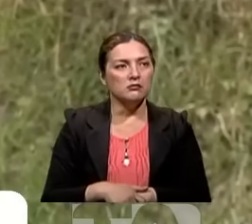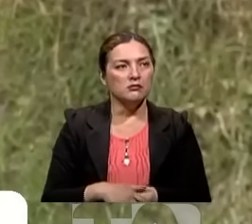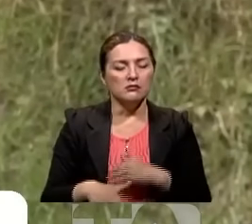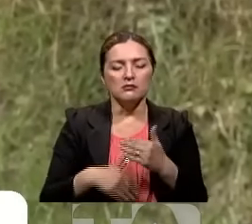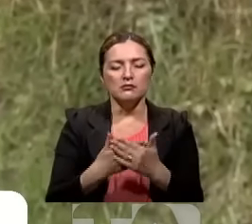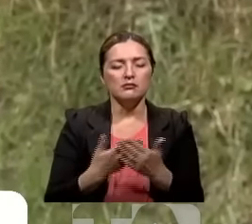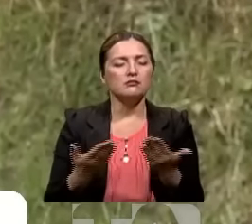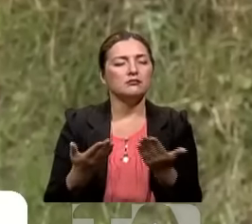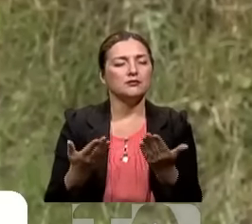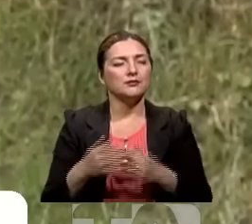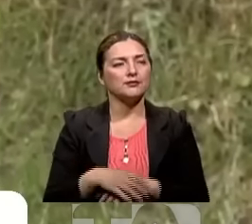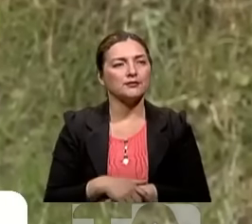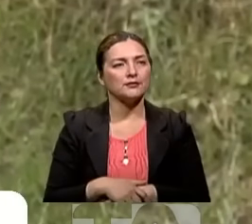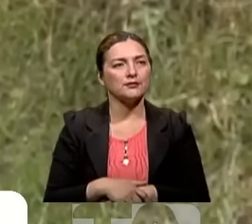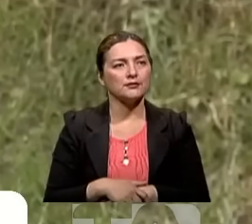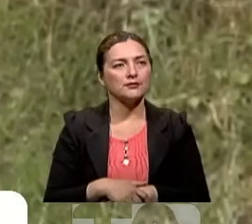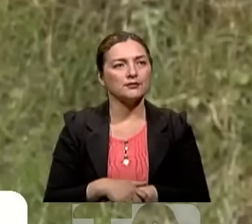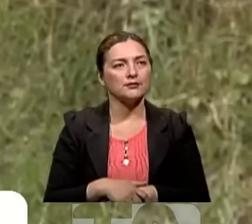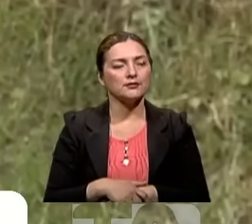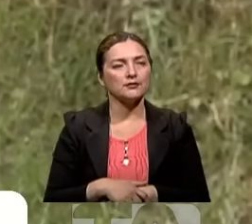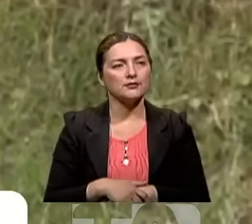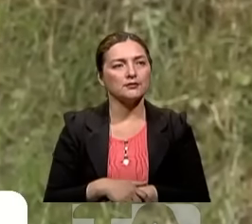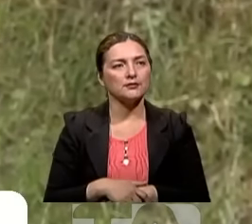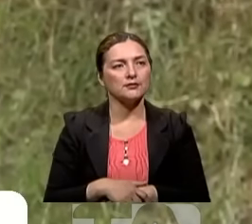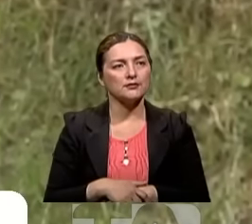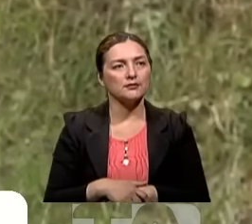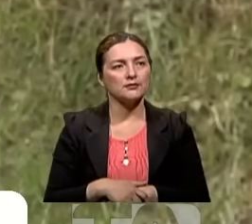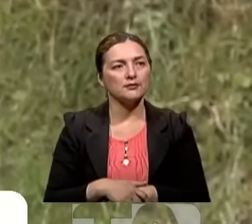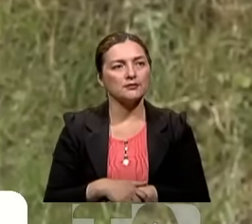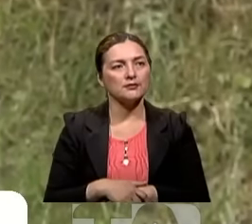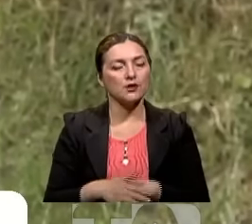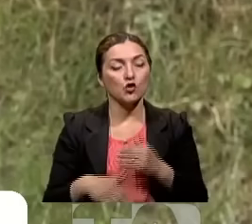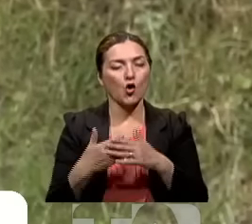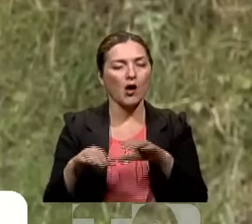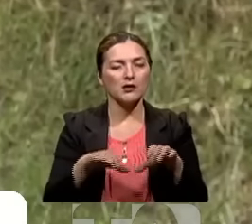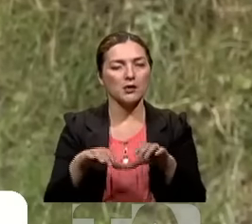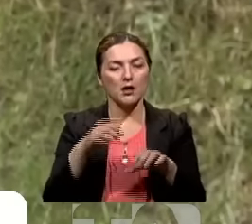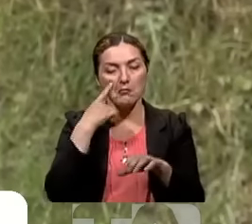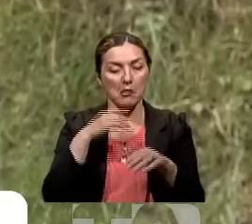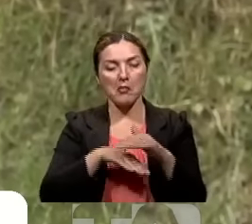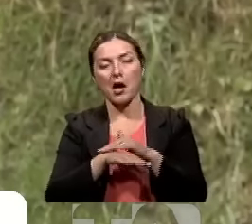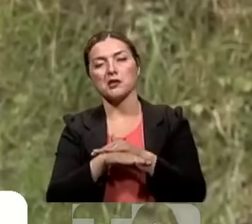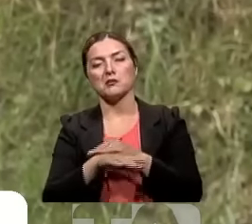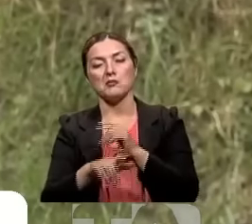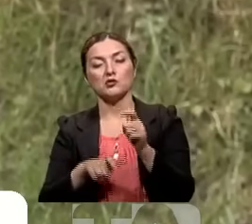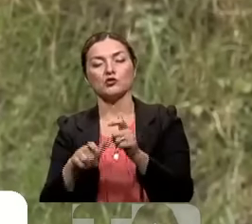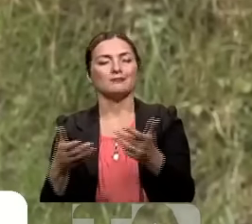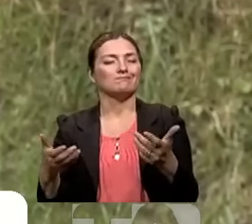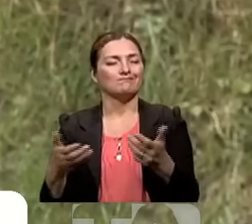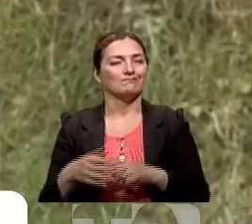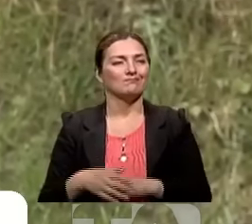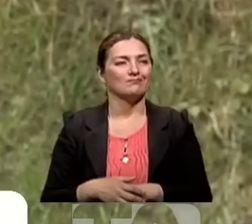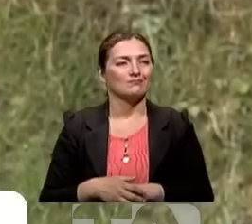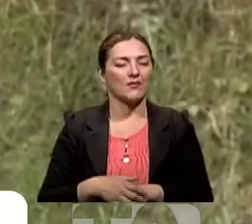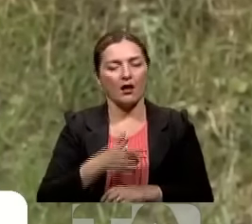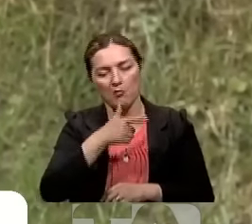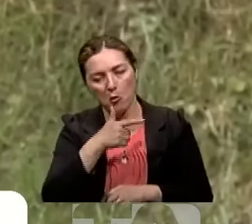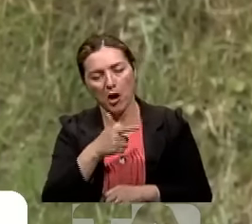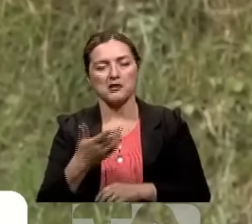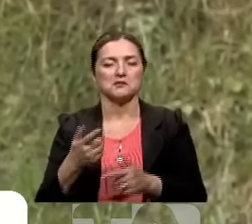ellos sean interferidos en sus actividades por otras personas, que sé yo, personas que estén en estado